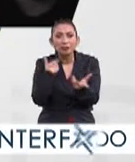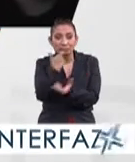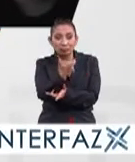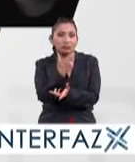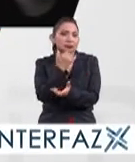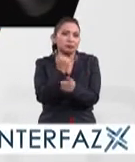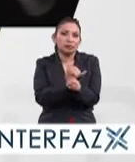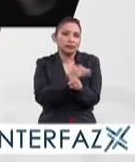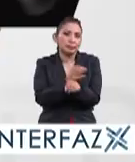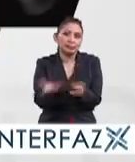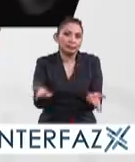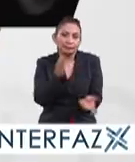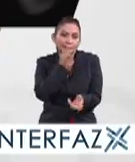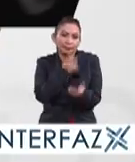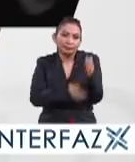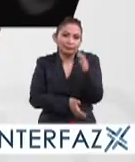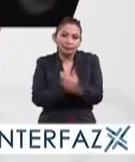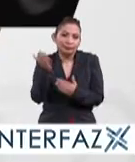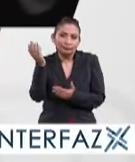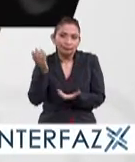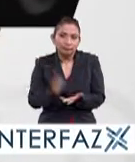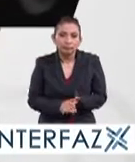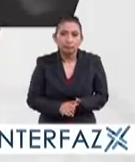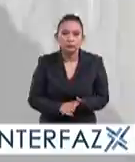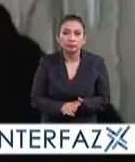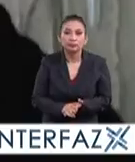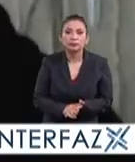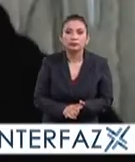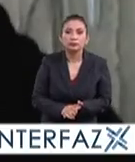económicamente para mí eran imposibles.